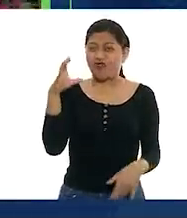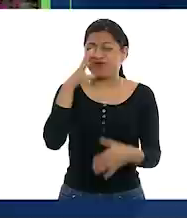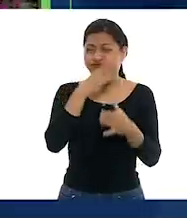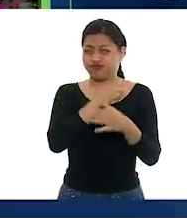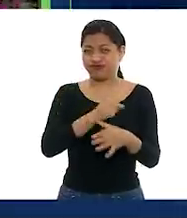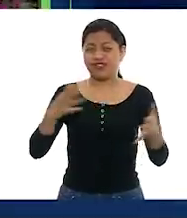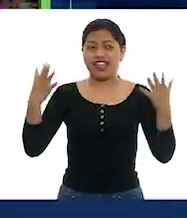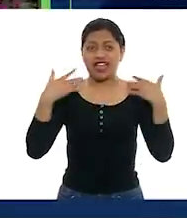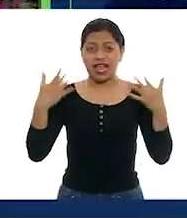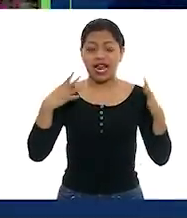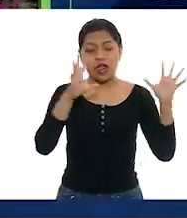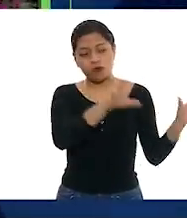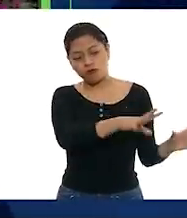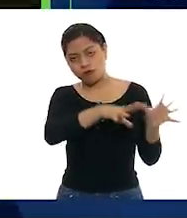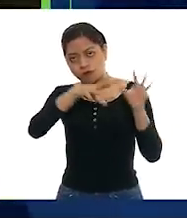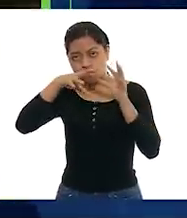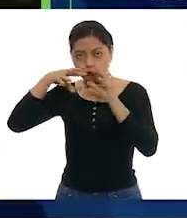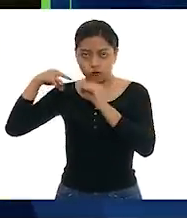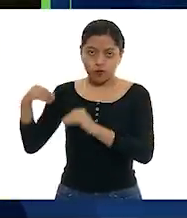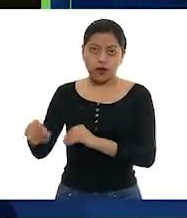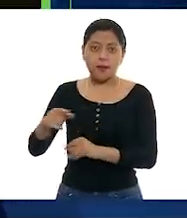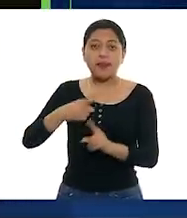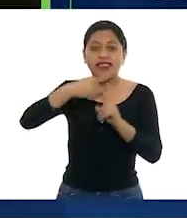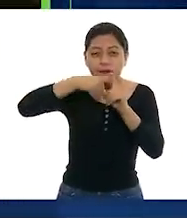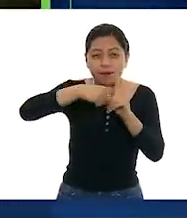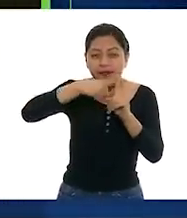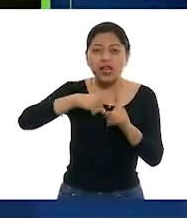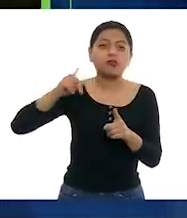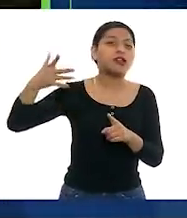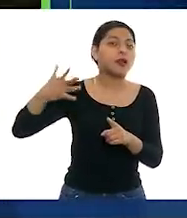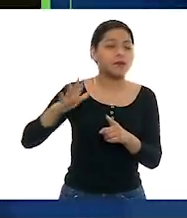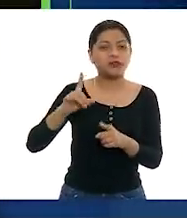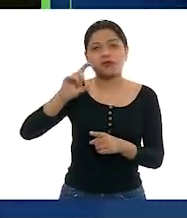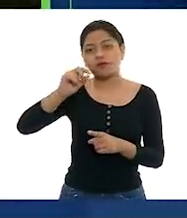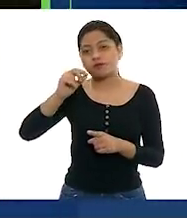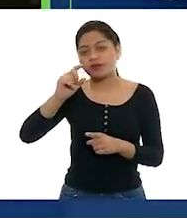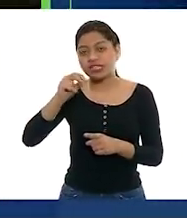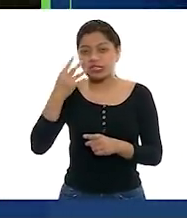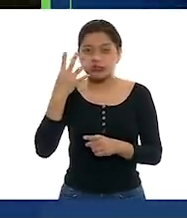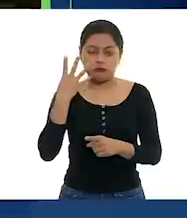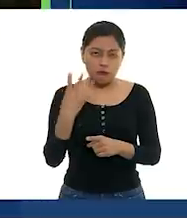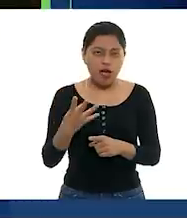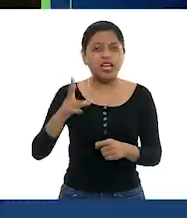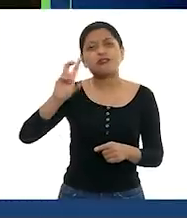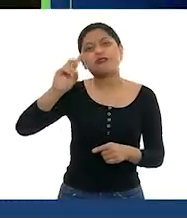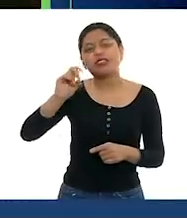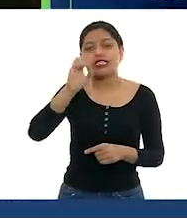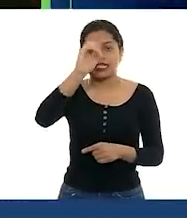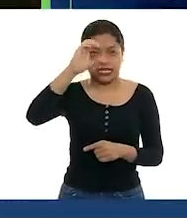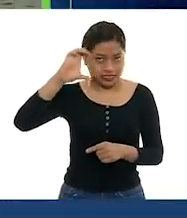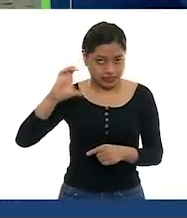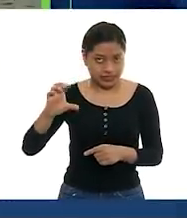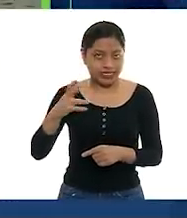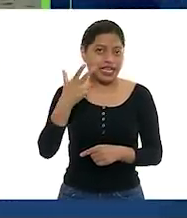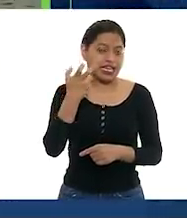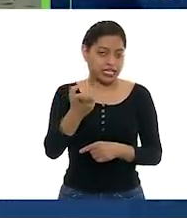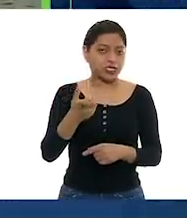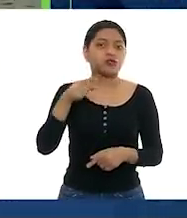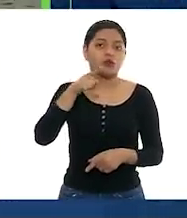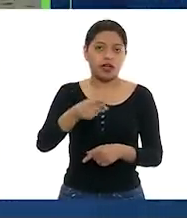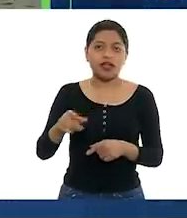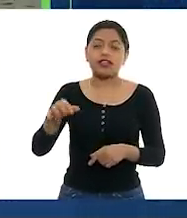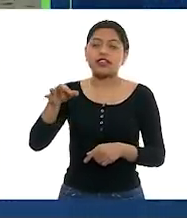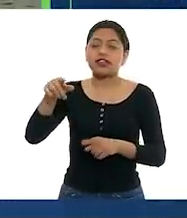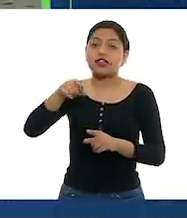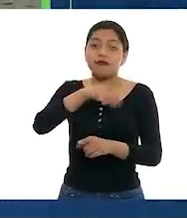lugar y entonces tratamos de mantener una temperatura entre 24 y 30 grados centígrados, que es la mejor temperatura